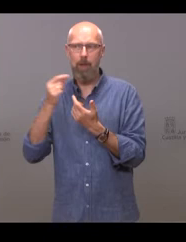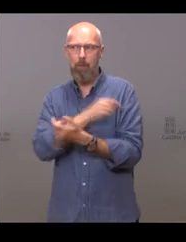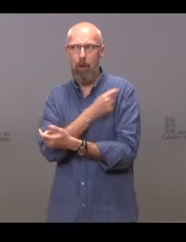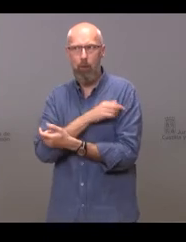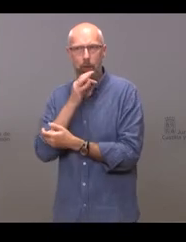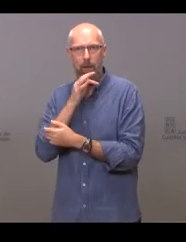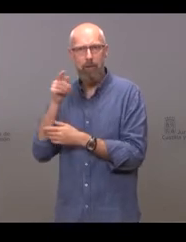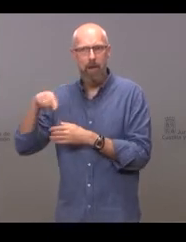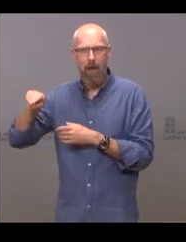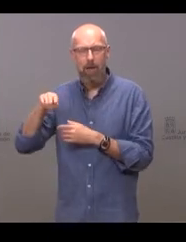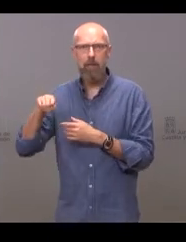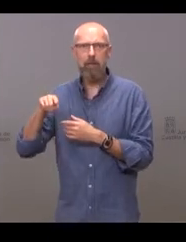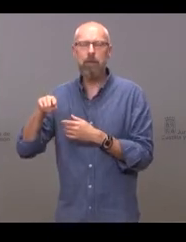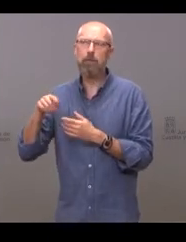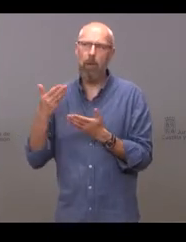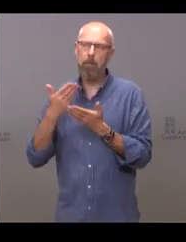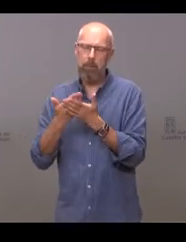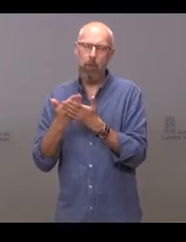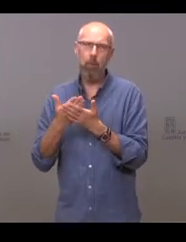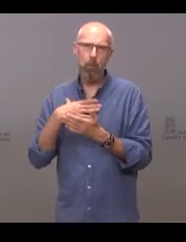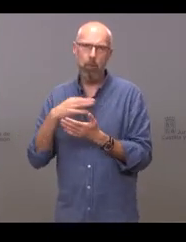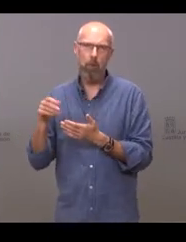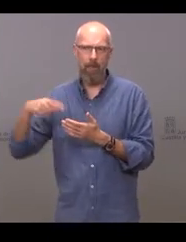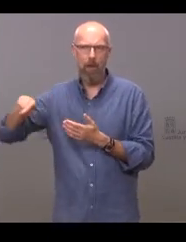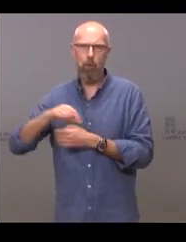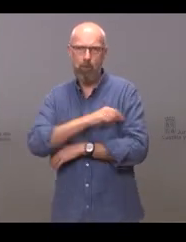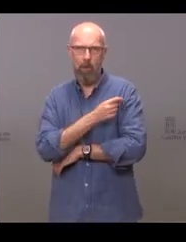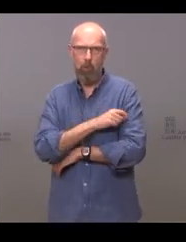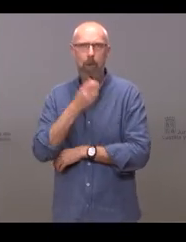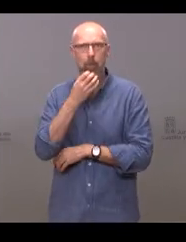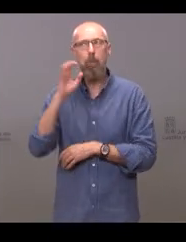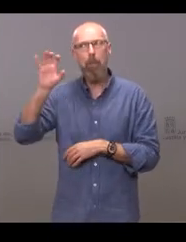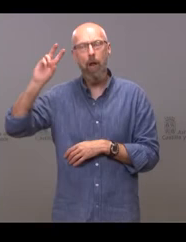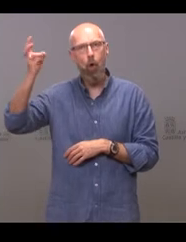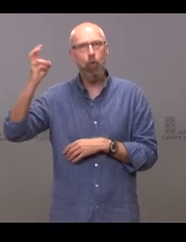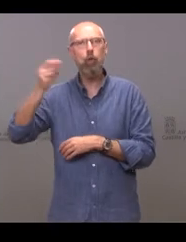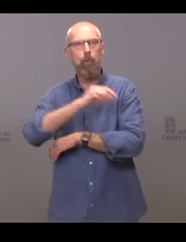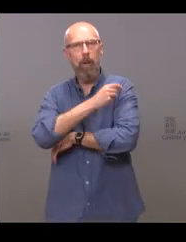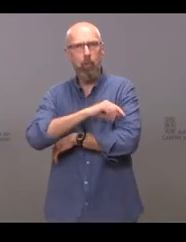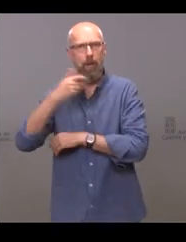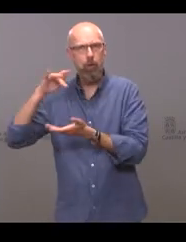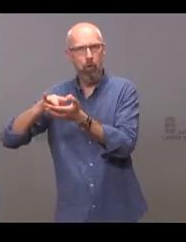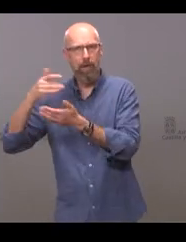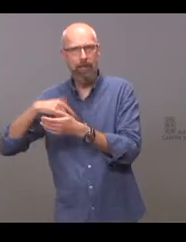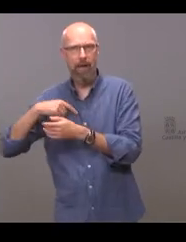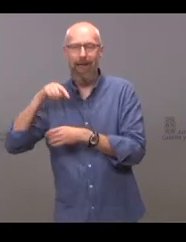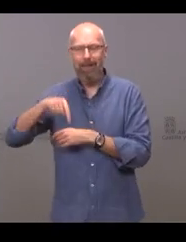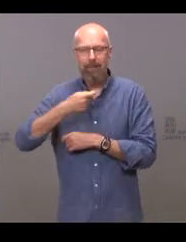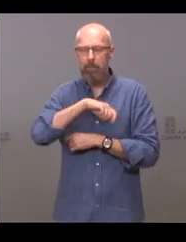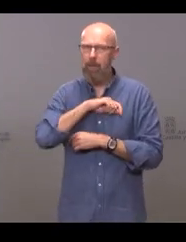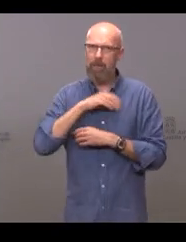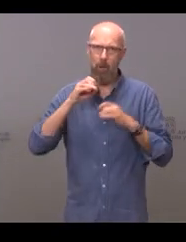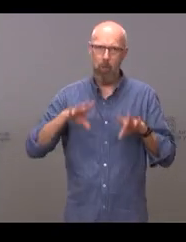trabajadores y los propios empresarios y en otros país las mismas empresas están vacunadas y pueden moverse libremente sólo pedimos esa